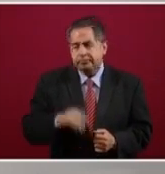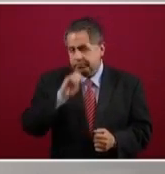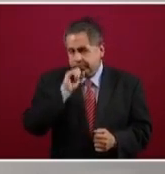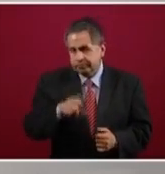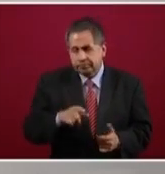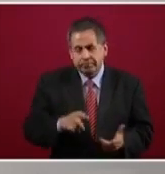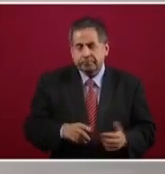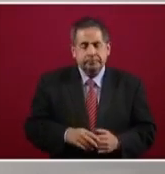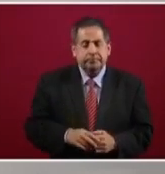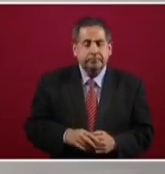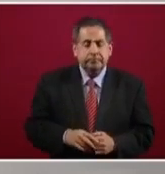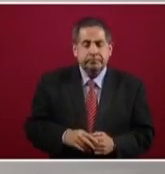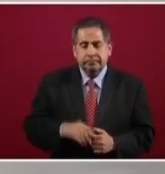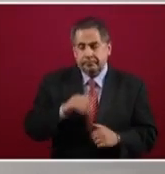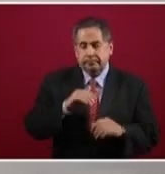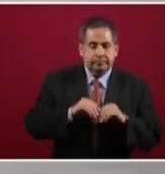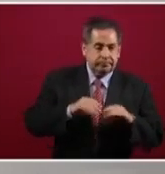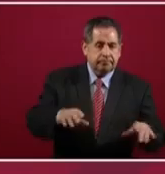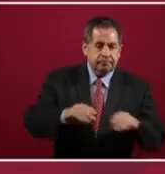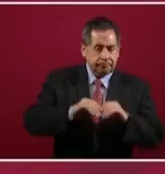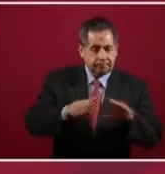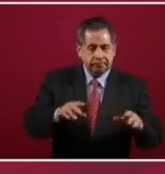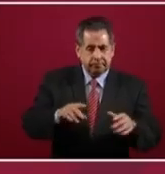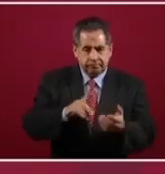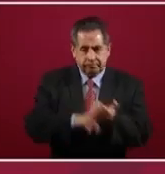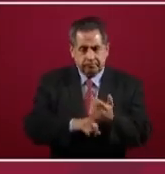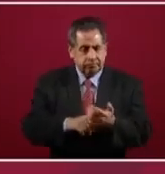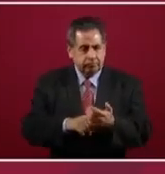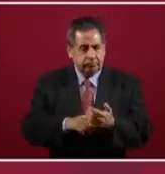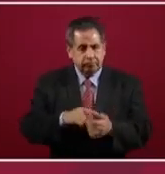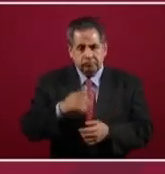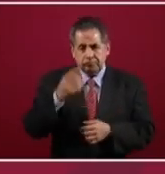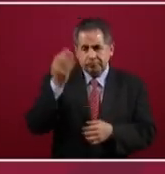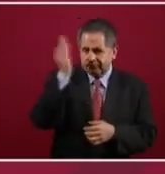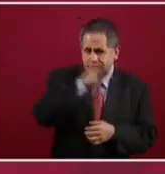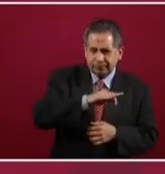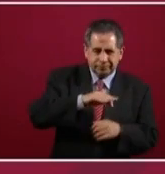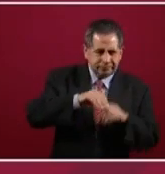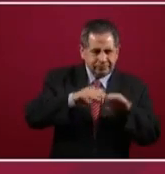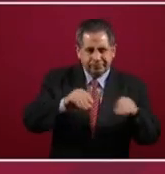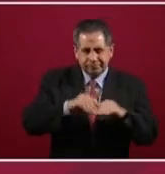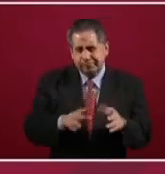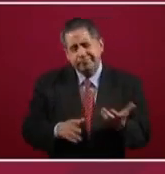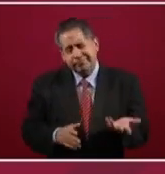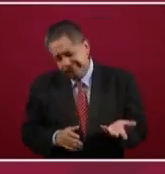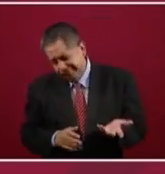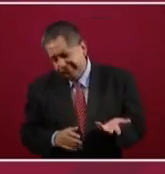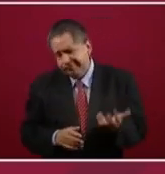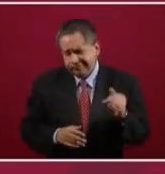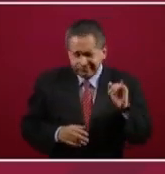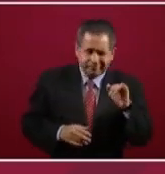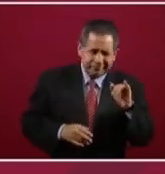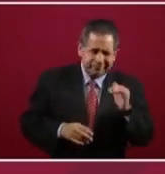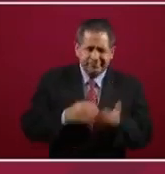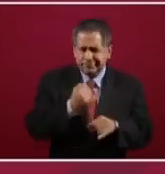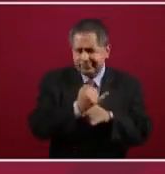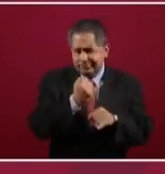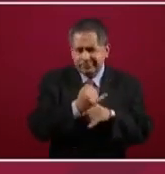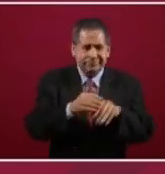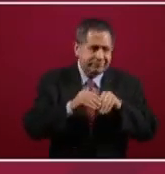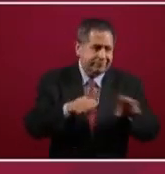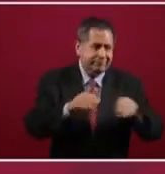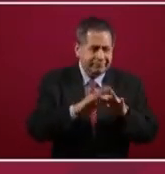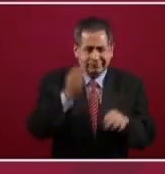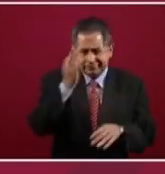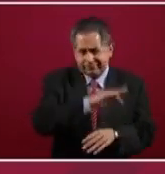mismo dan a conocer información falsa. Pues sí,